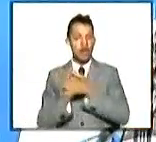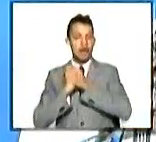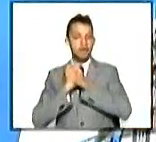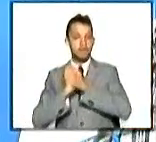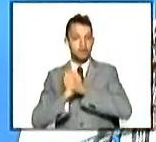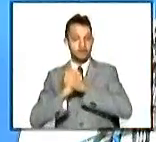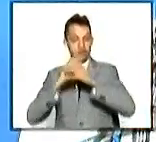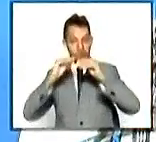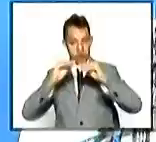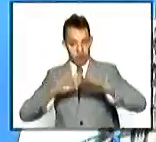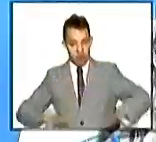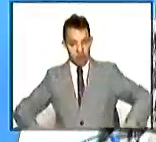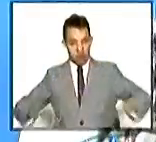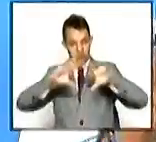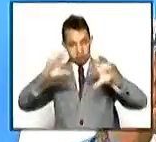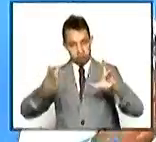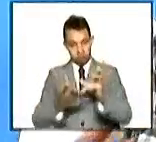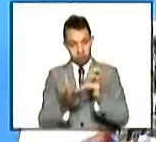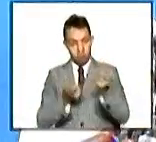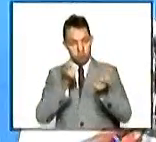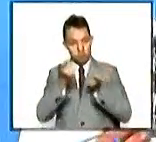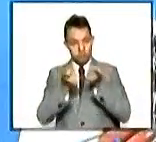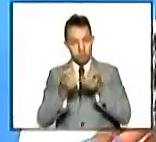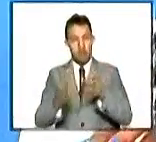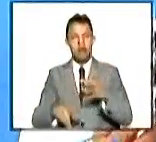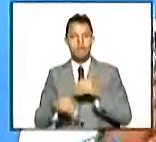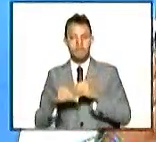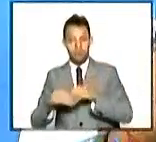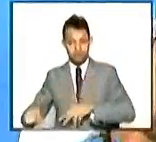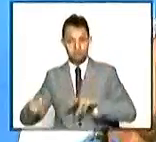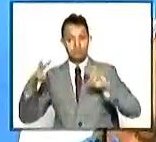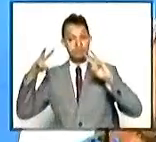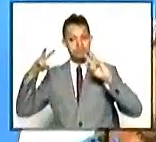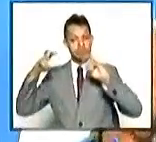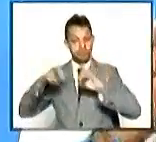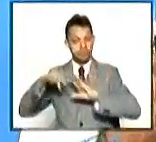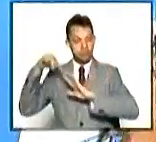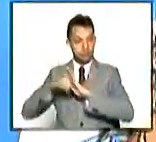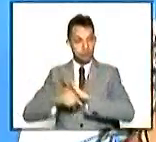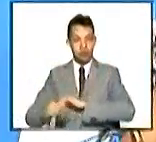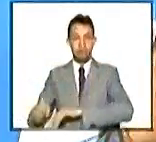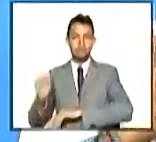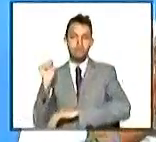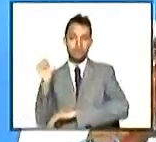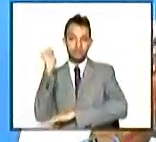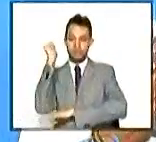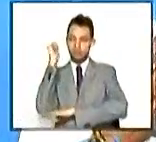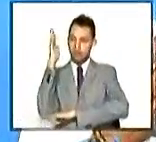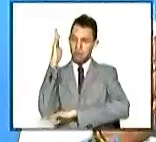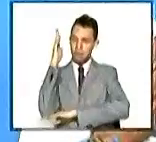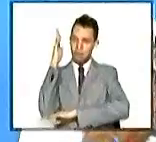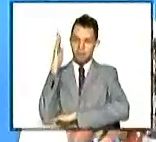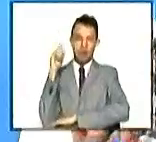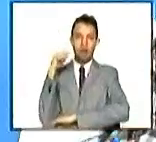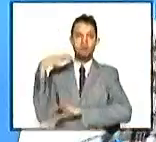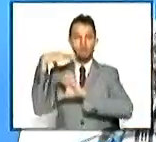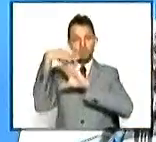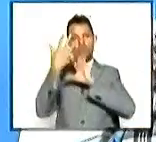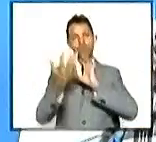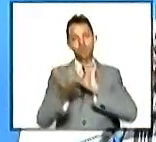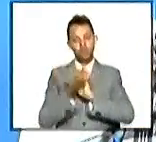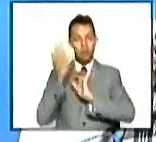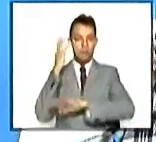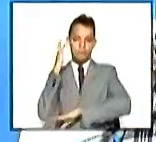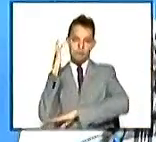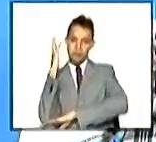Tierra, investigador en frutoterapia número uno, dicta conferencias en todo el mundo en